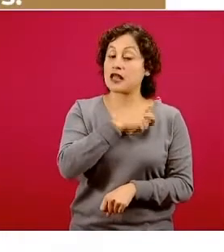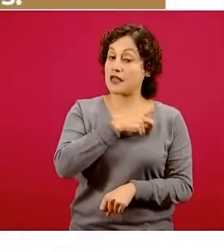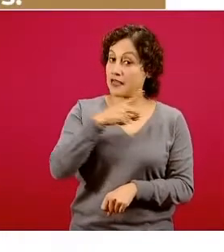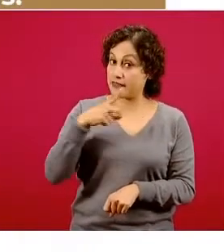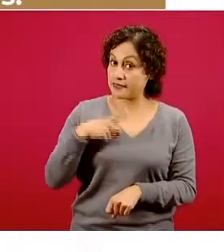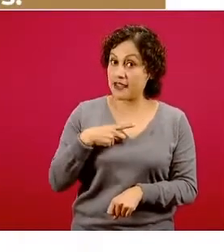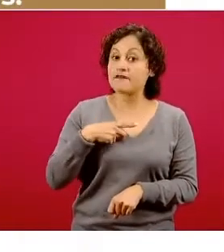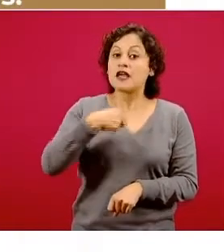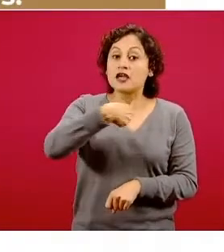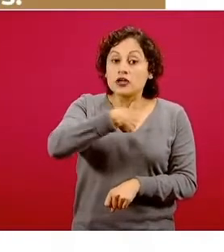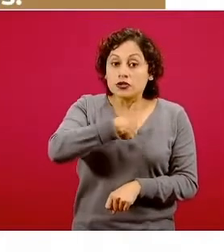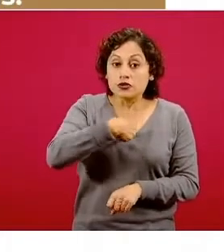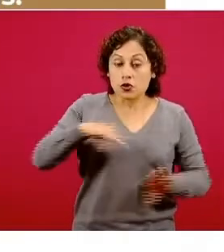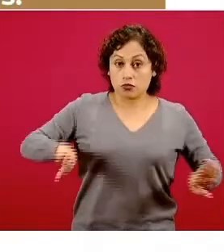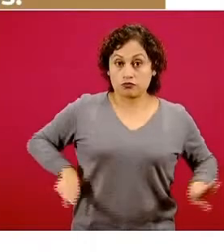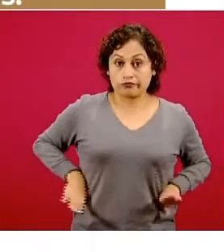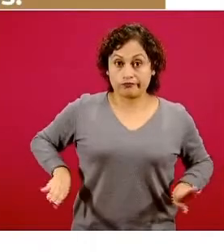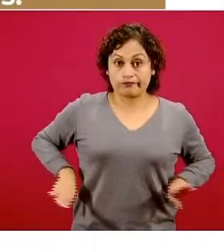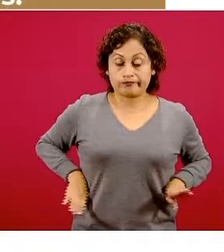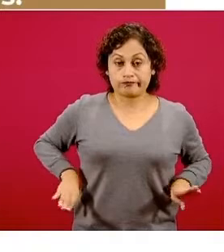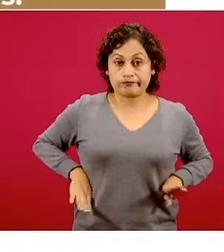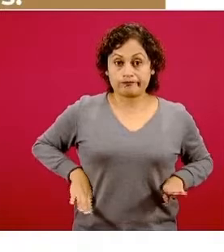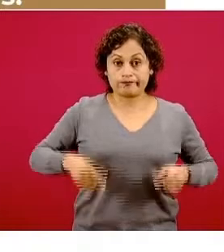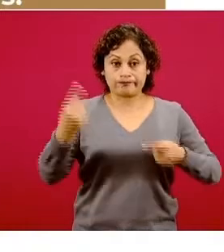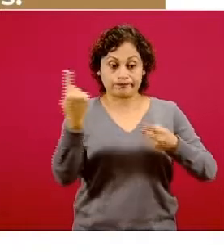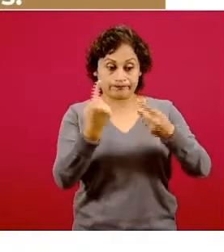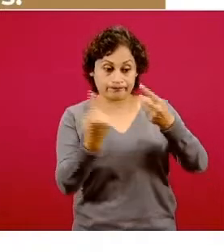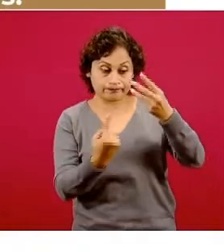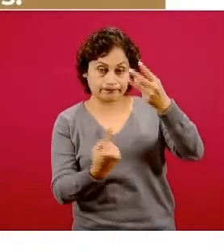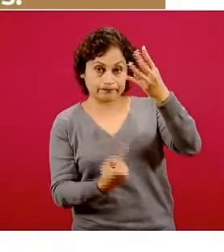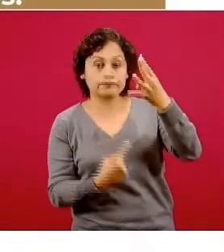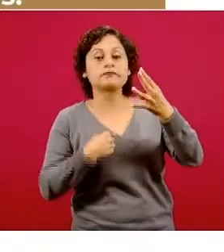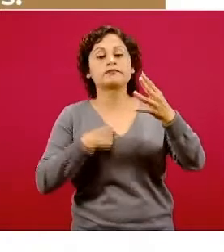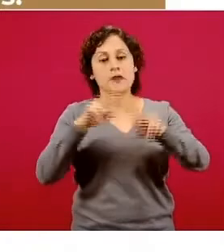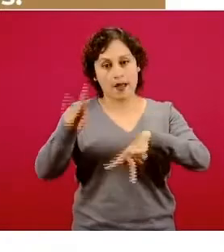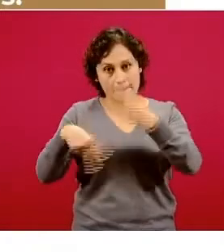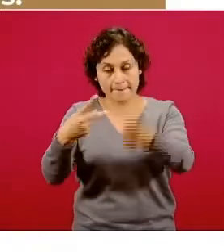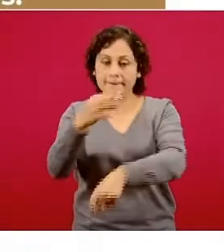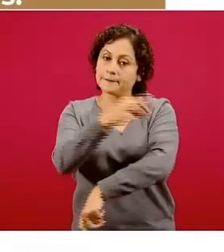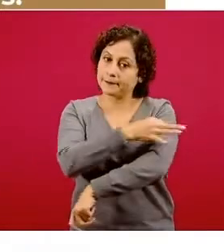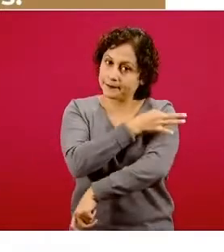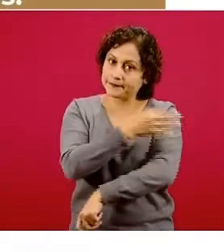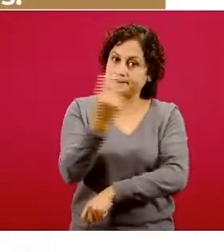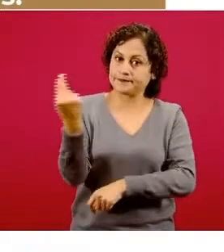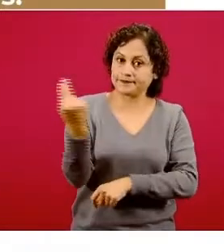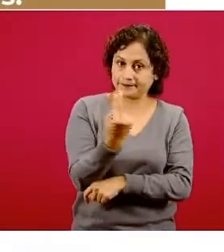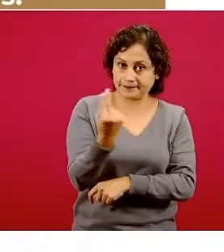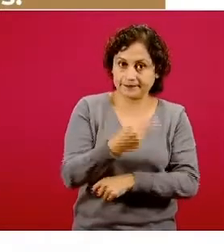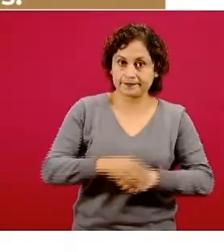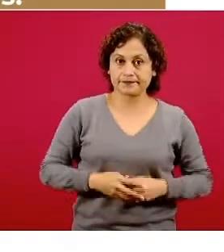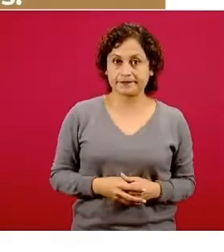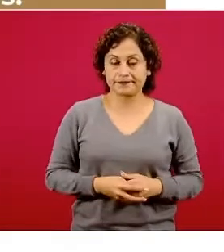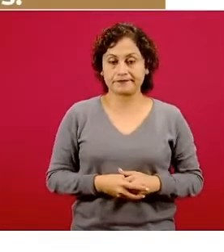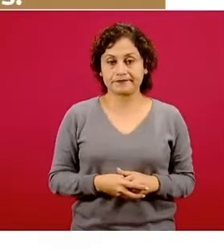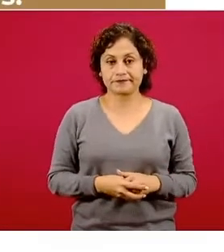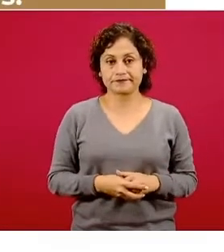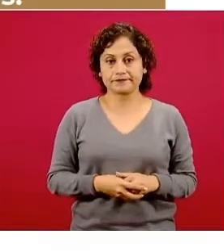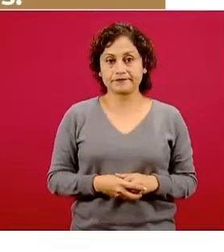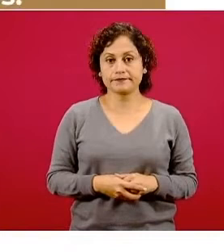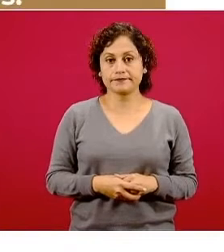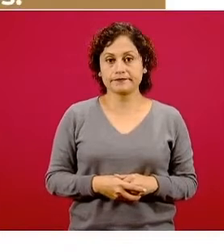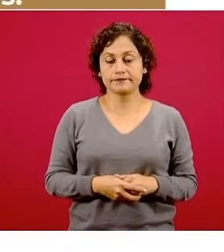si formamos parte de estos grupos prioritarios a los que se les otorga la vacunación contra influenza en el Sistema Nacional de